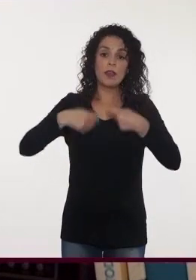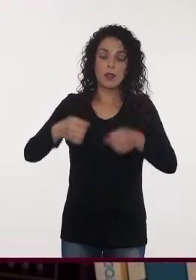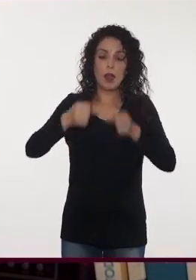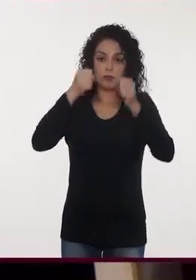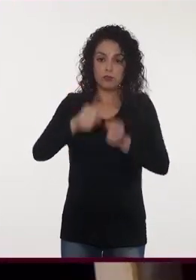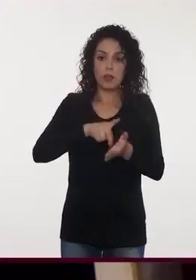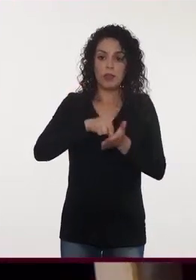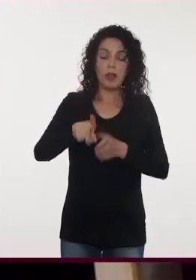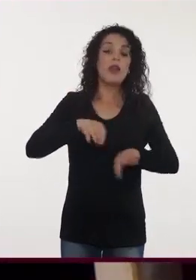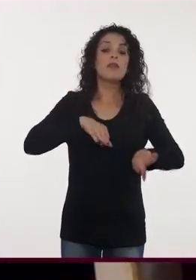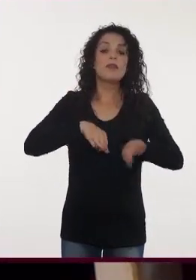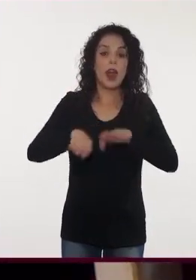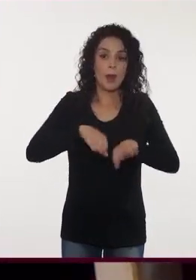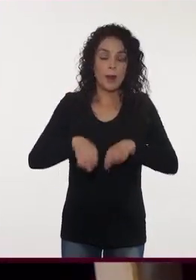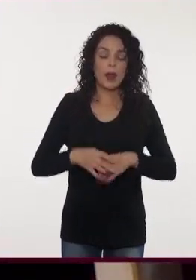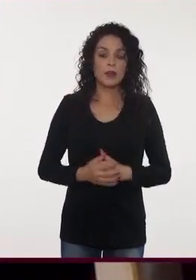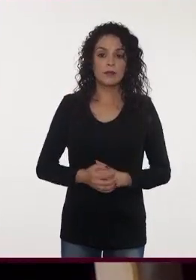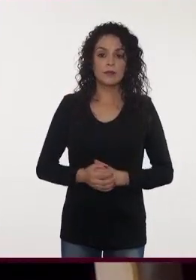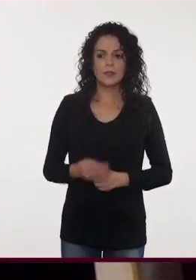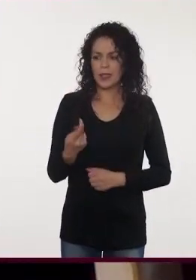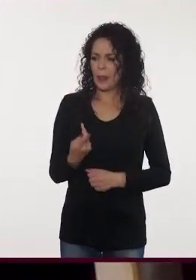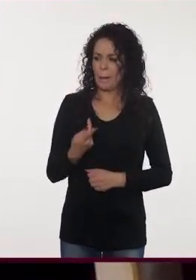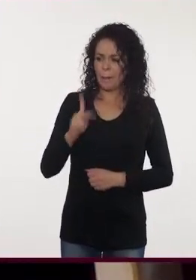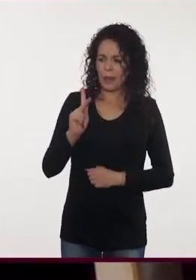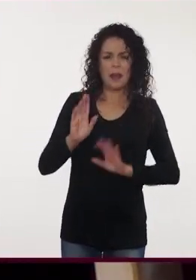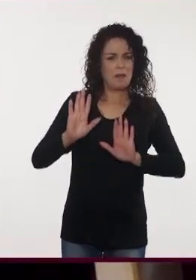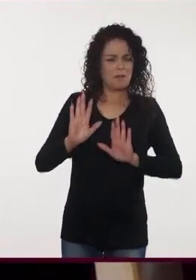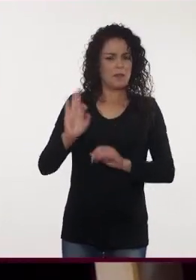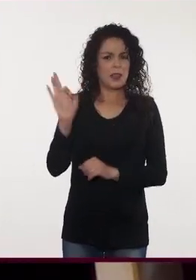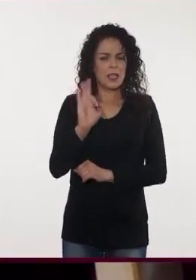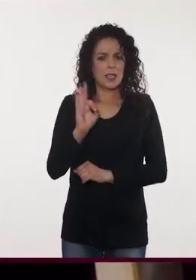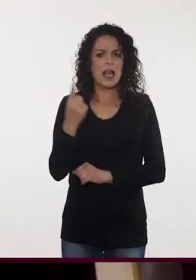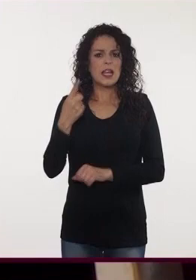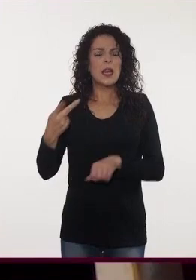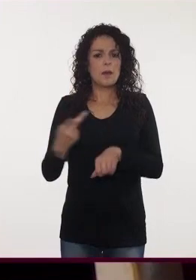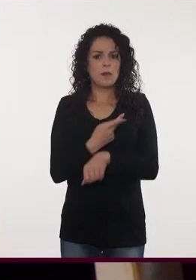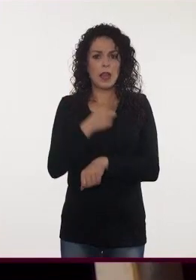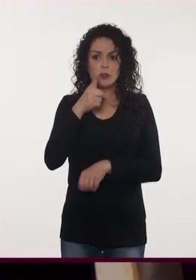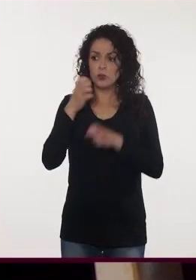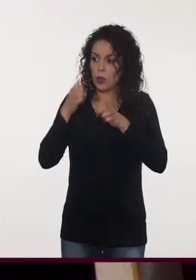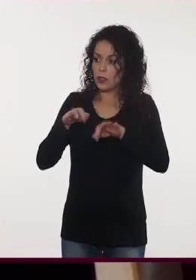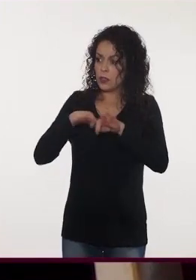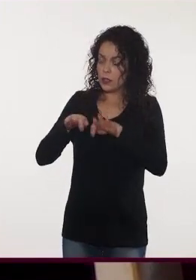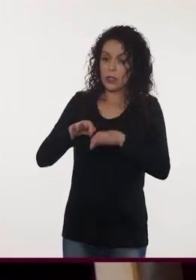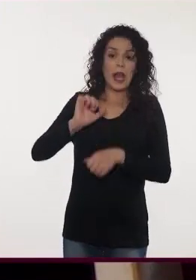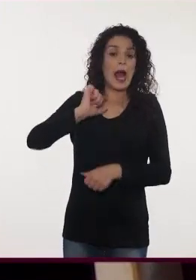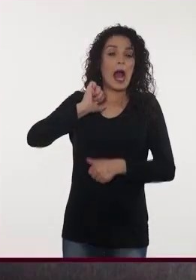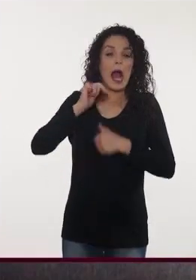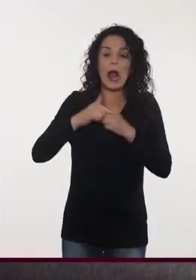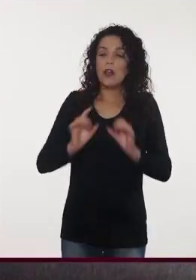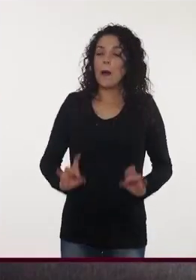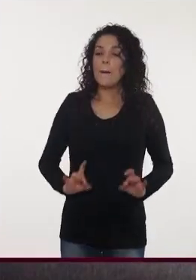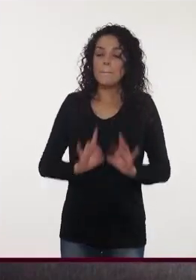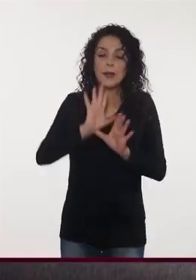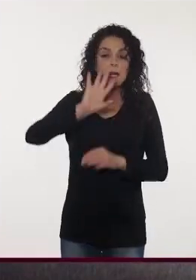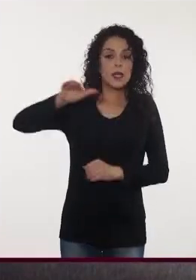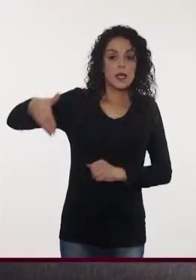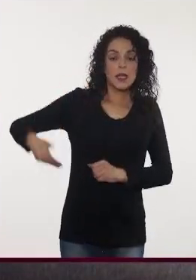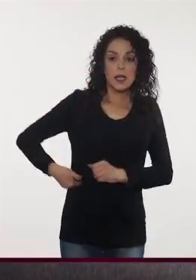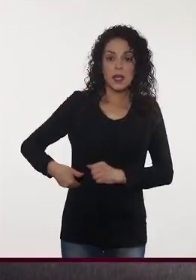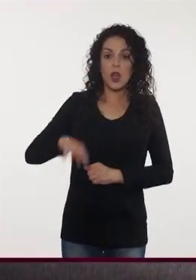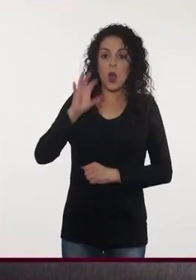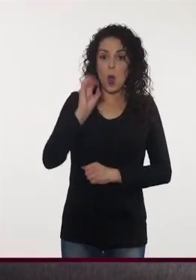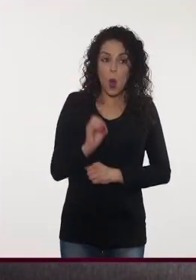trabajo. Pero ¿qué pasa si estando en el trabajo llegaras a sufrir un accidente o el mismo